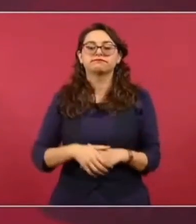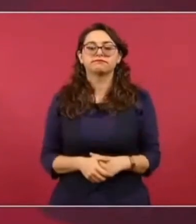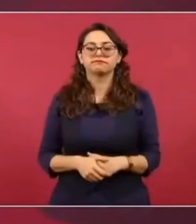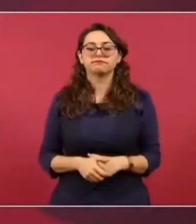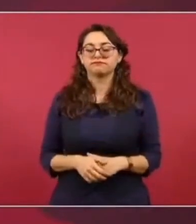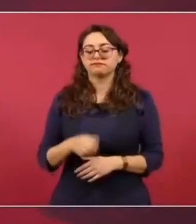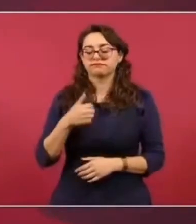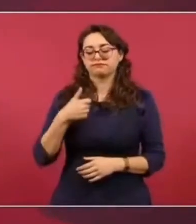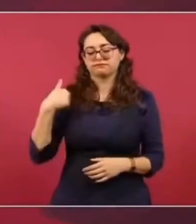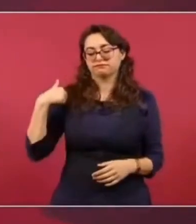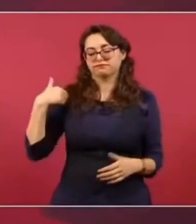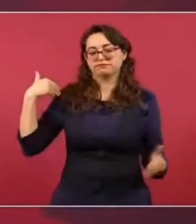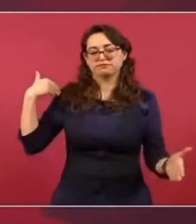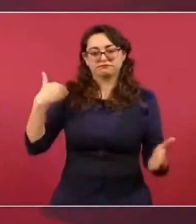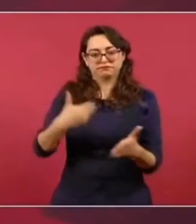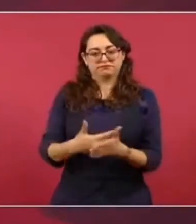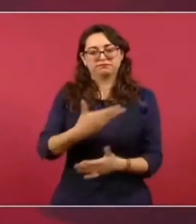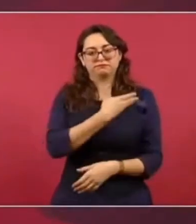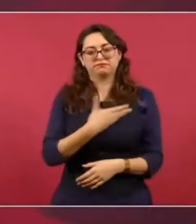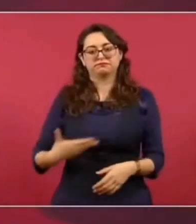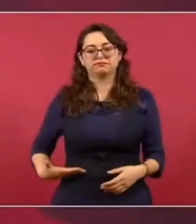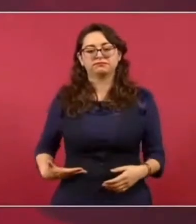y no hubiese estado mal